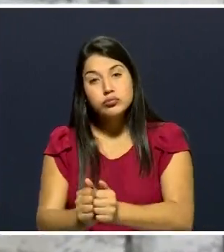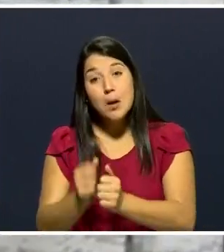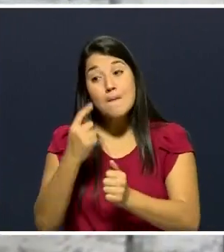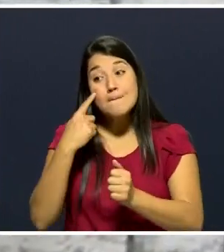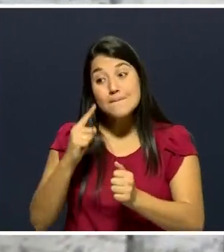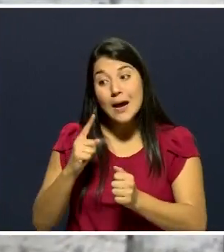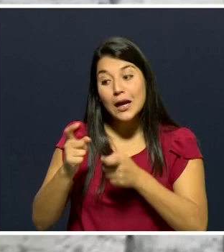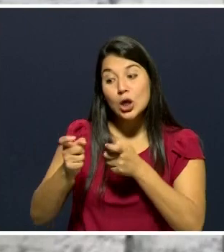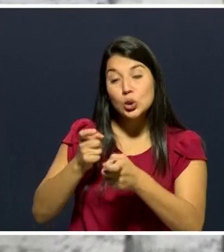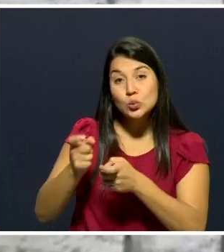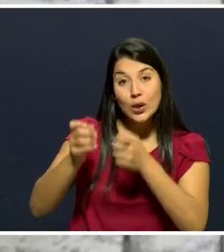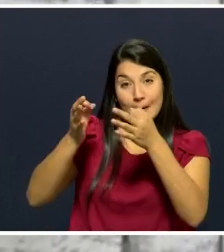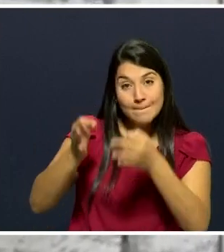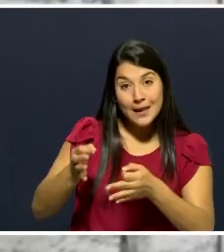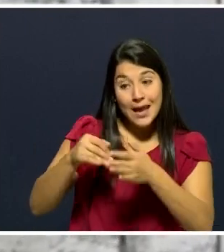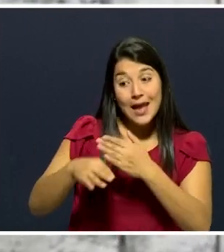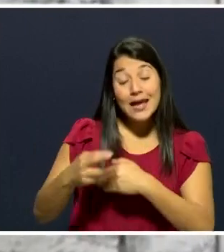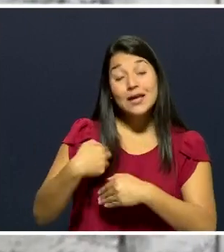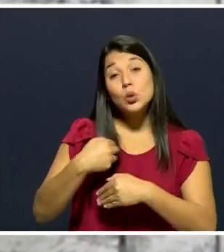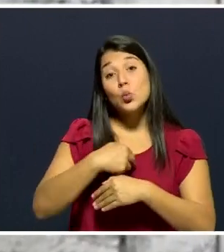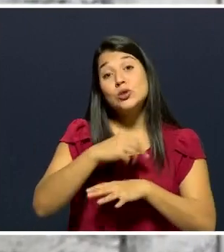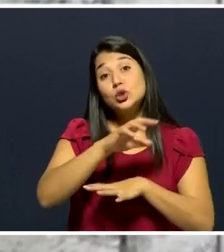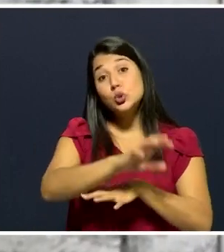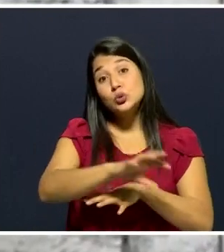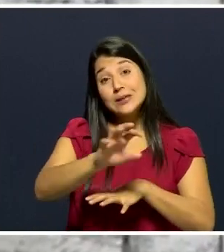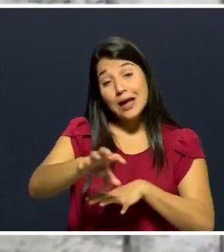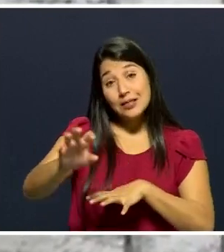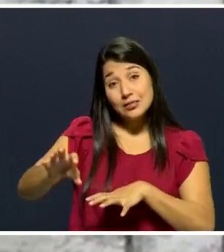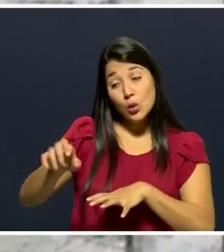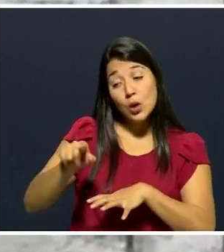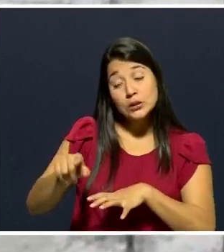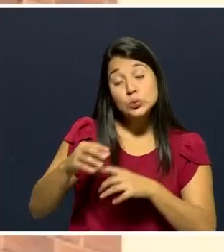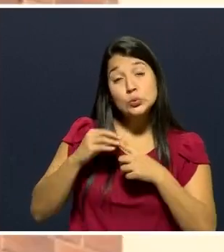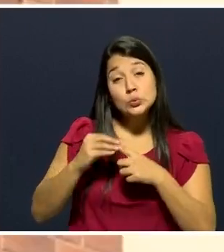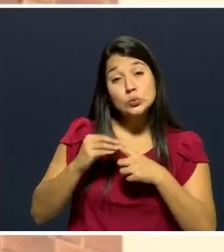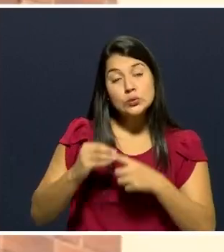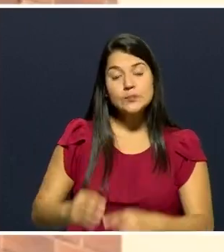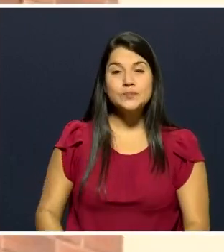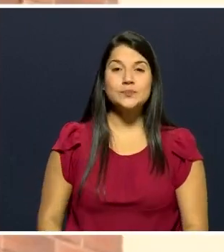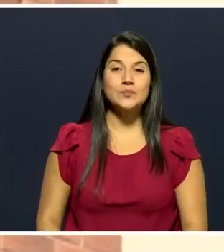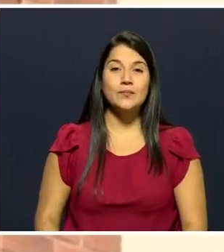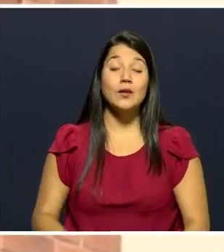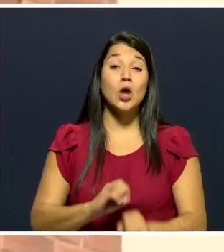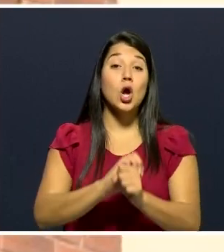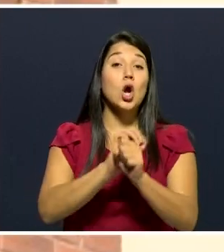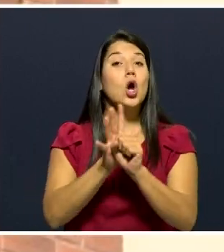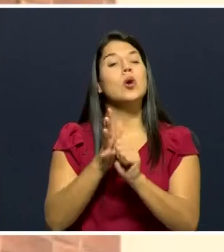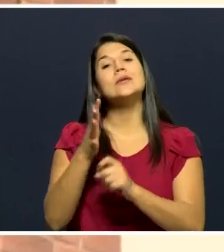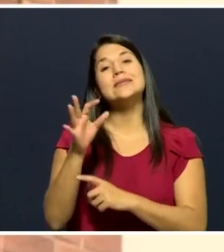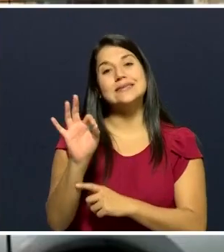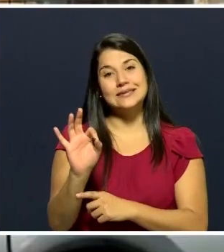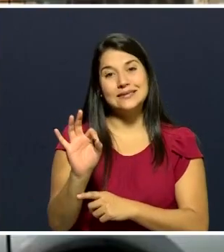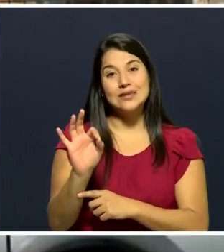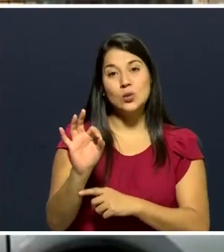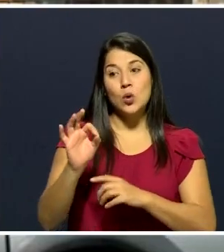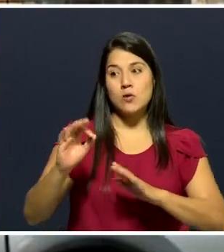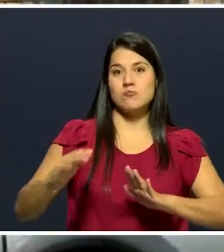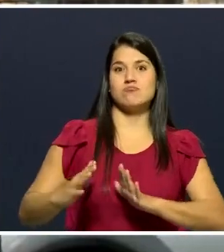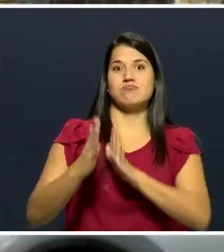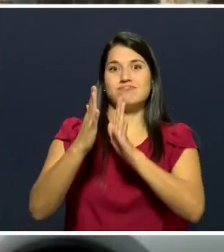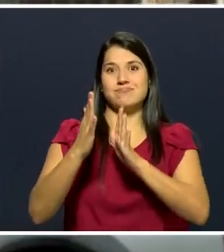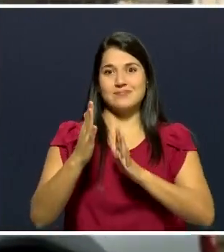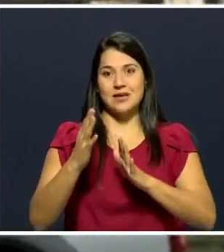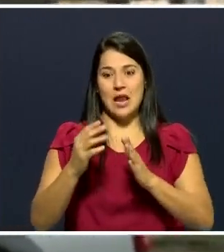buena gobernanza en nuestros territorios es primordial. Y es que el COVID-19 le planteó nuevos retos a